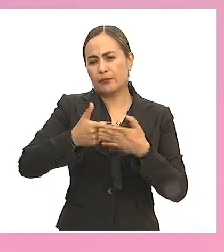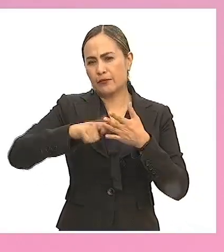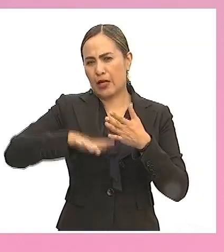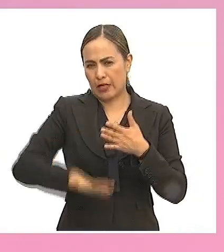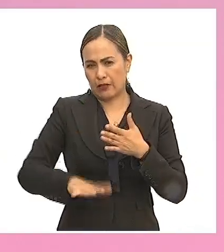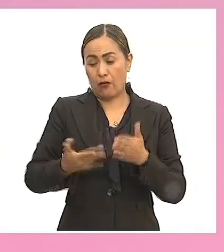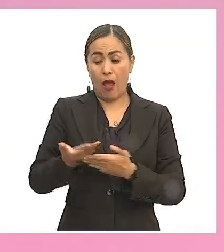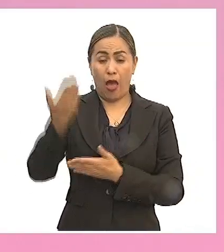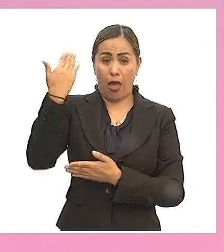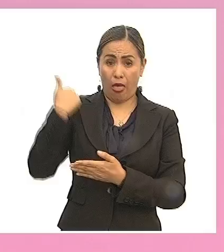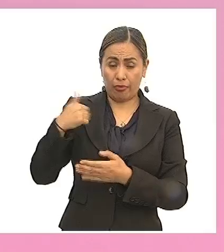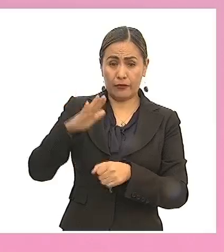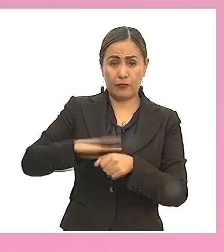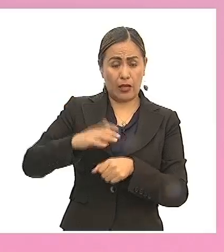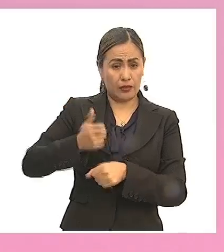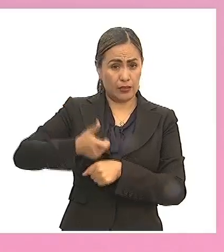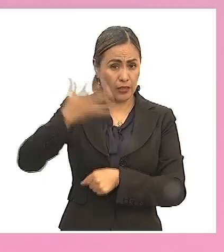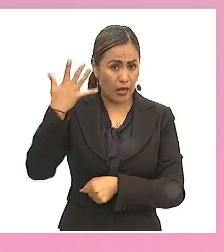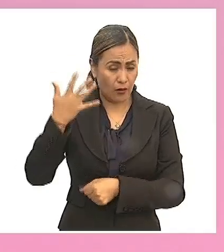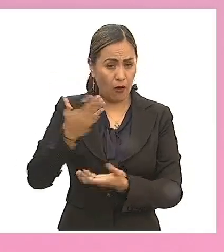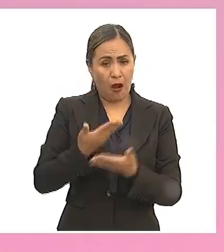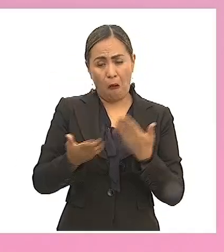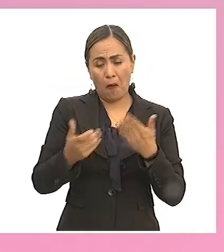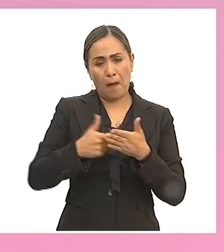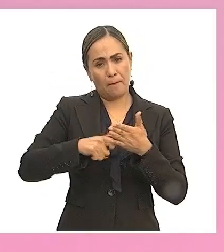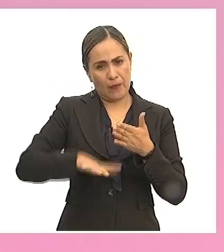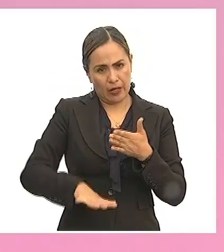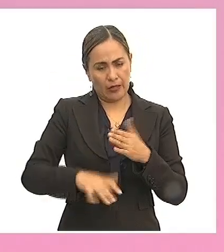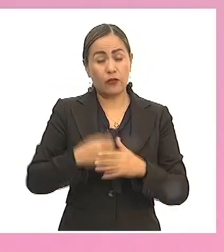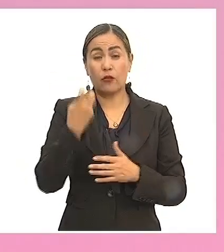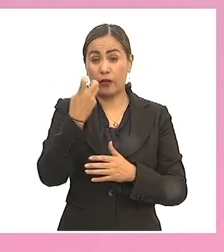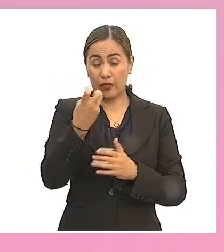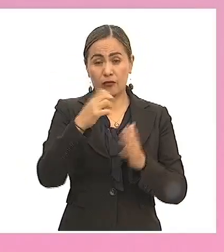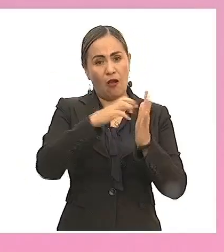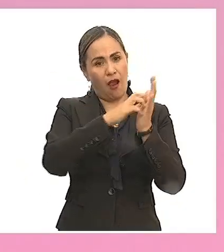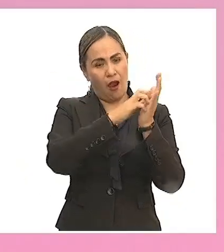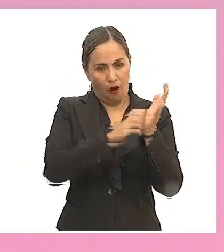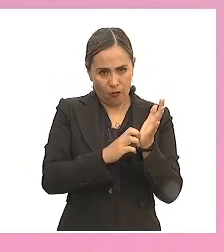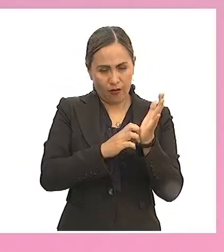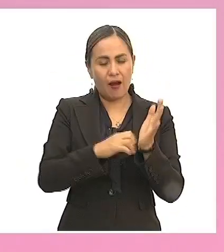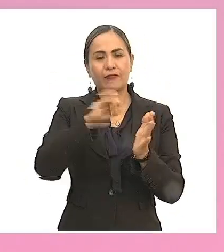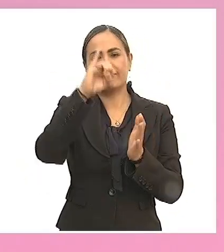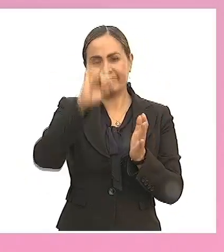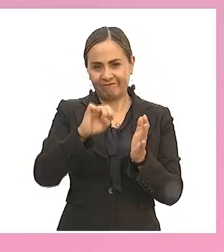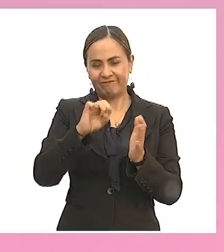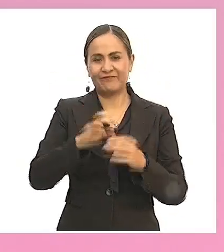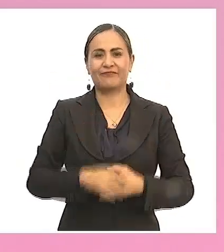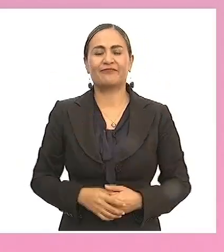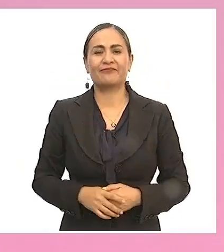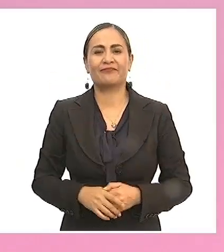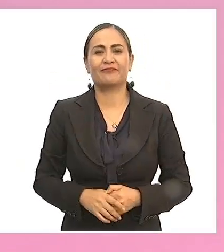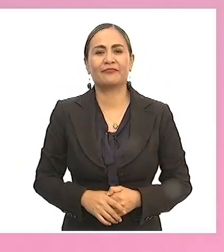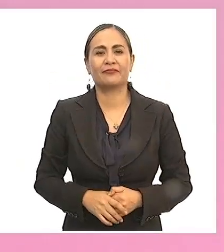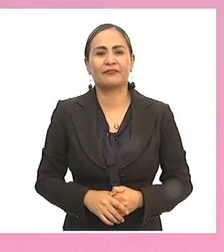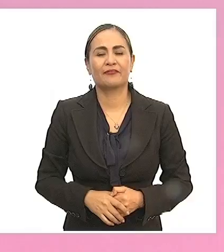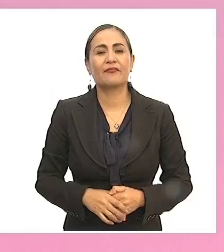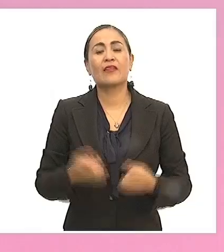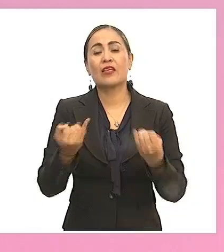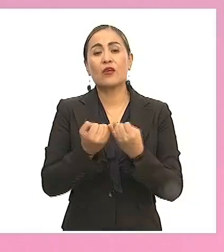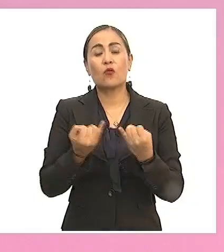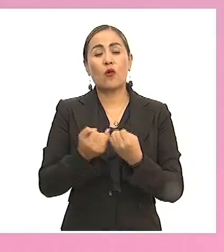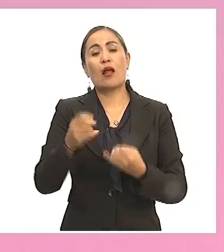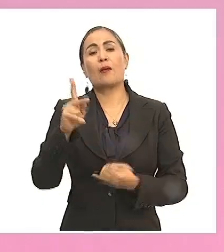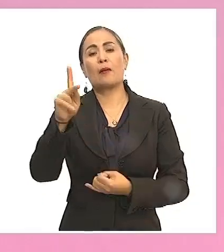que antes. Nos ha permitido también ahorrar y, como aquí se ha dicho, disminuir la deuda